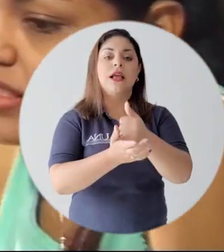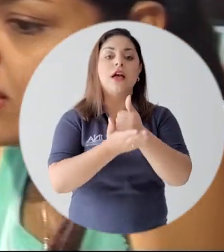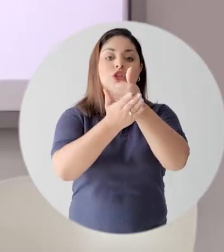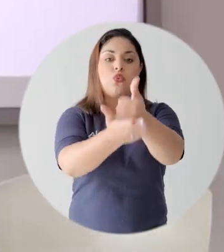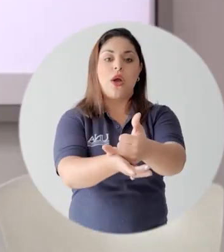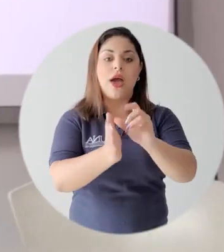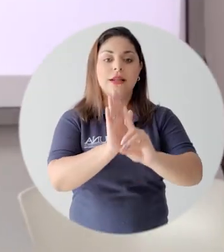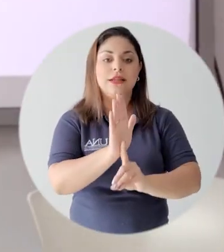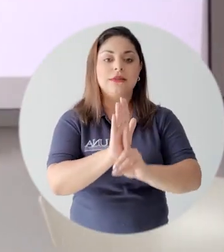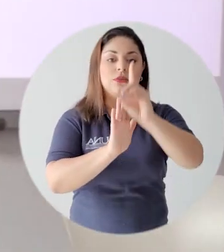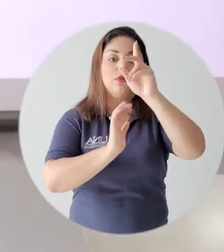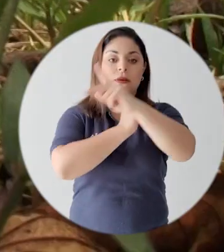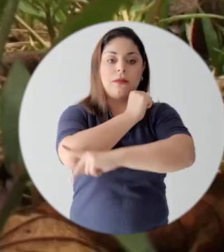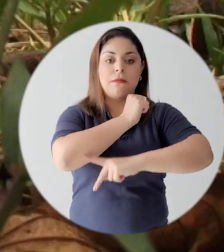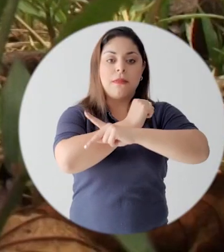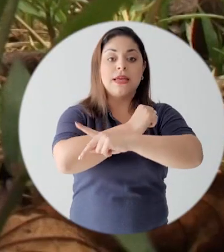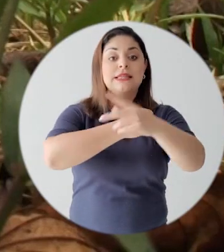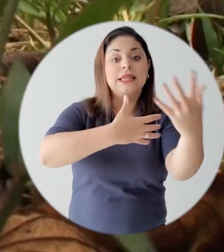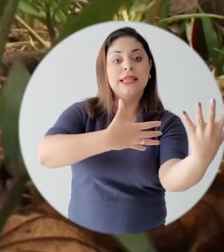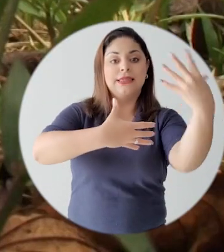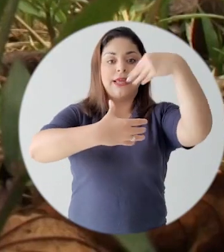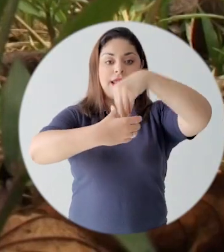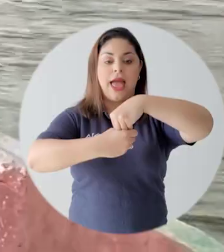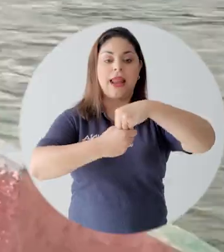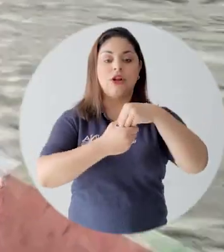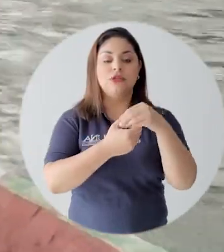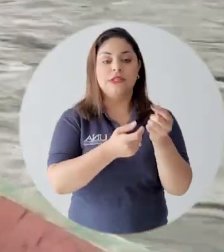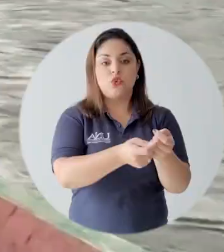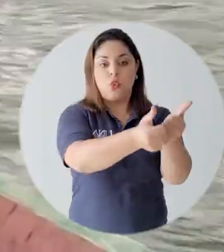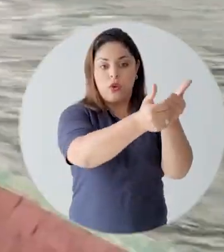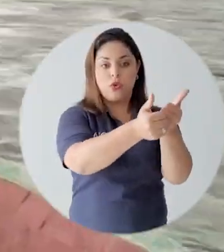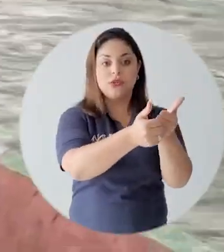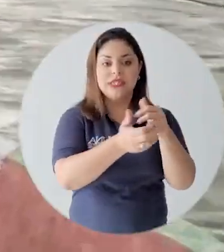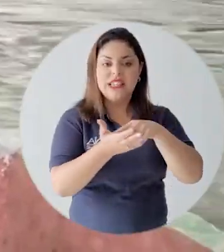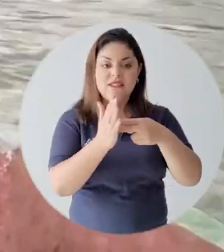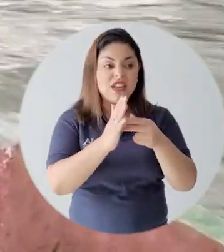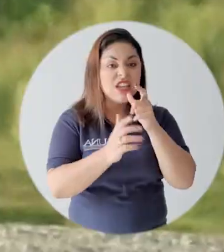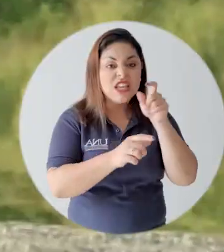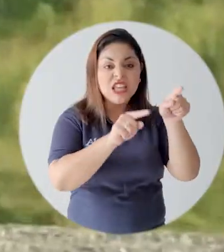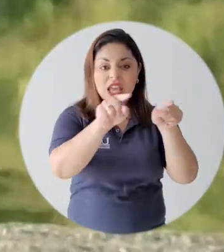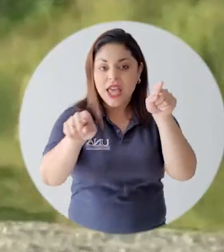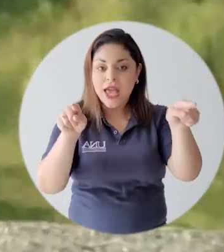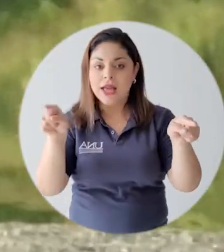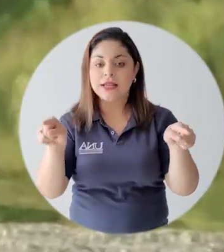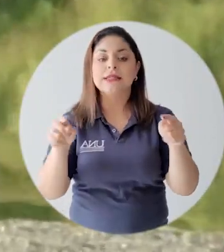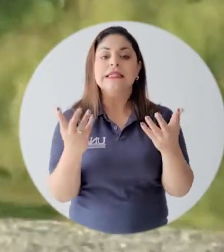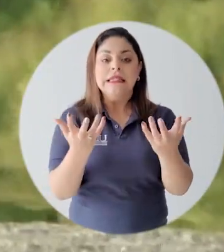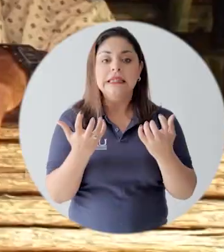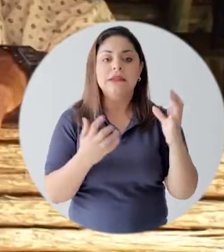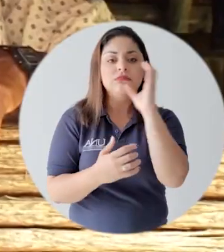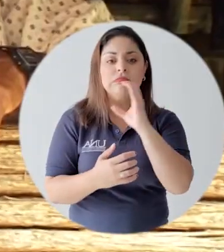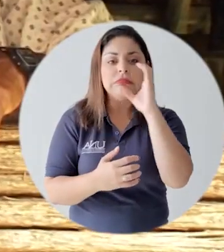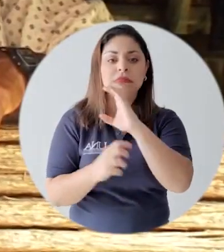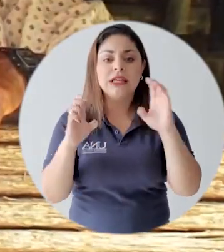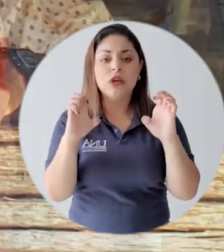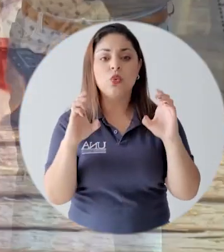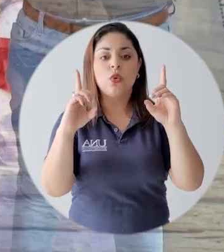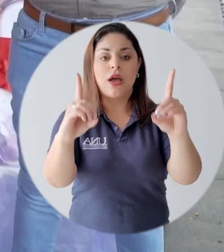el desarrollo del país e integrar a las personas excluidas. Es decir, a quienes hoy como